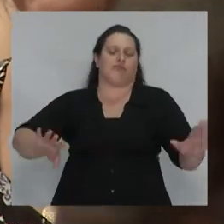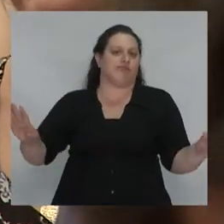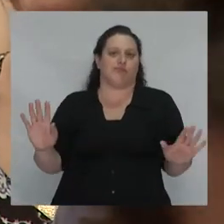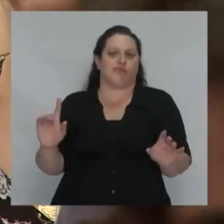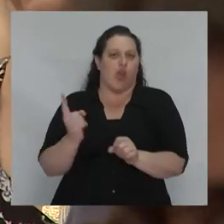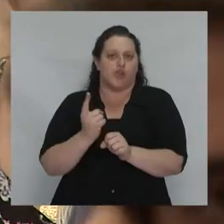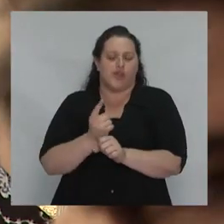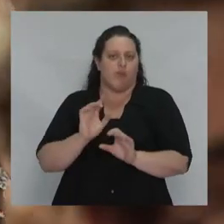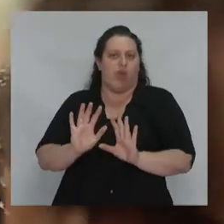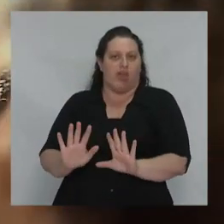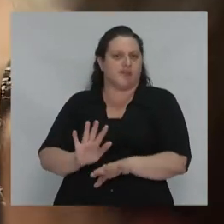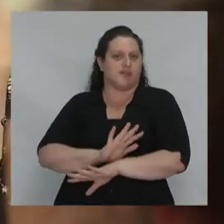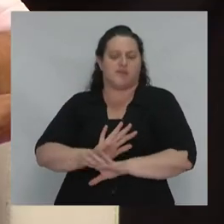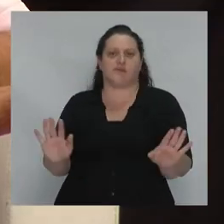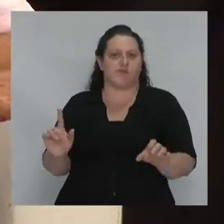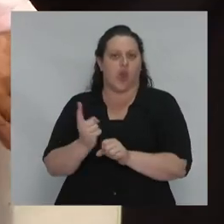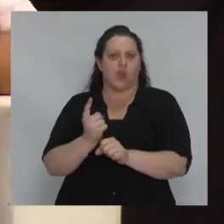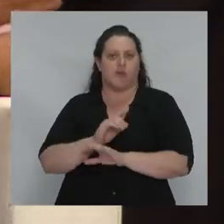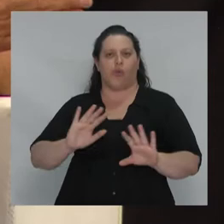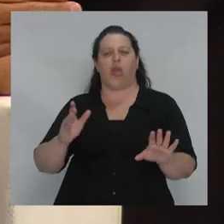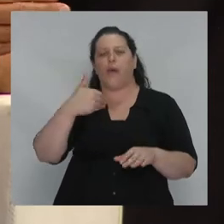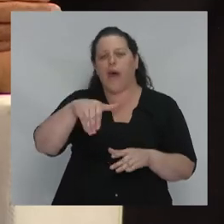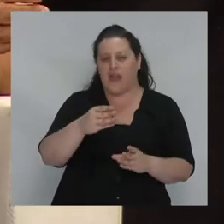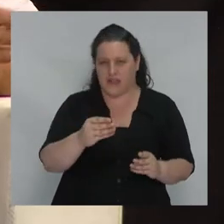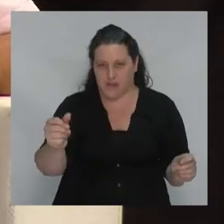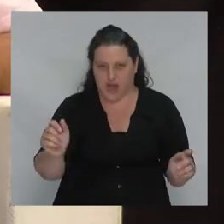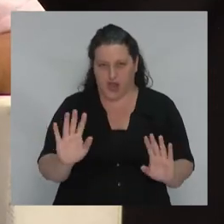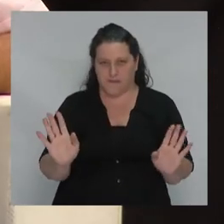nos podemos perdonar. Termino con algunas